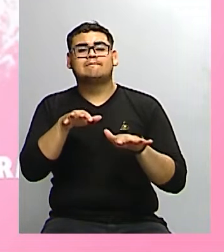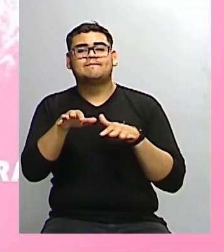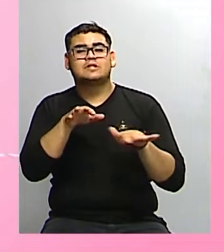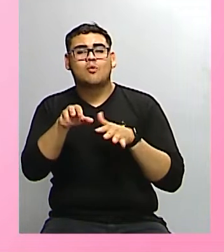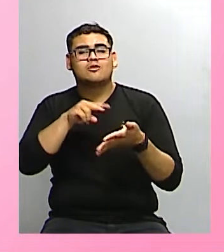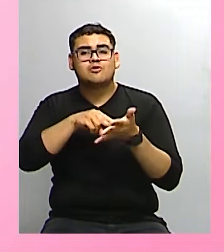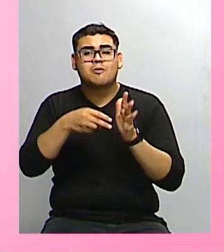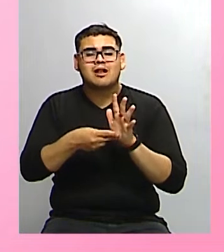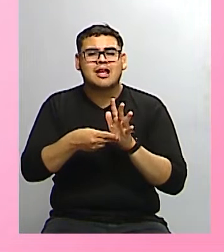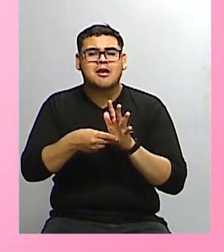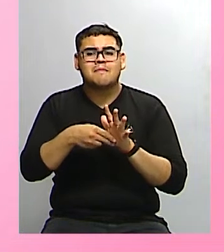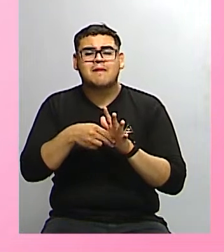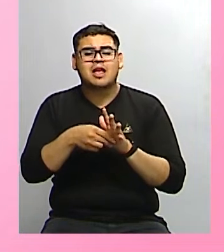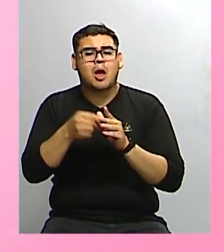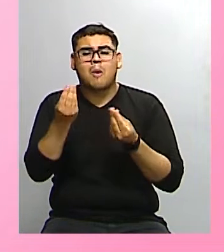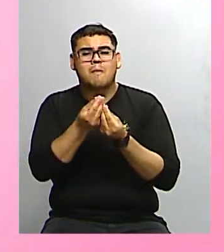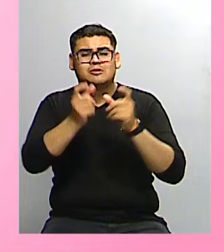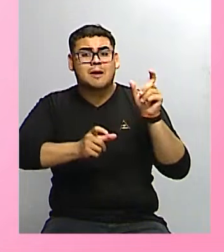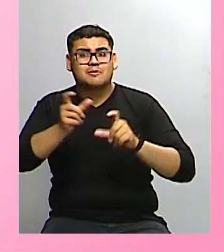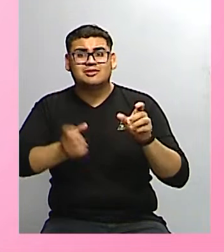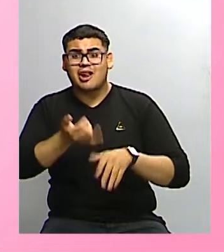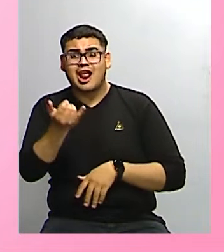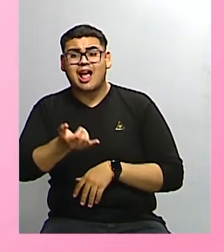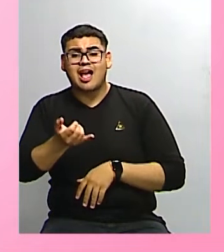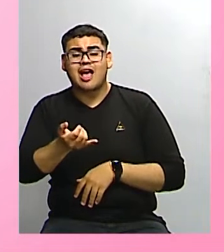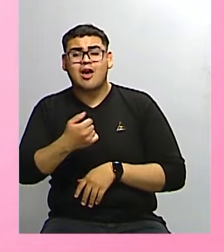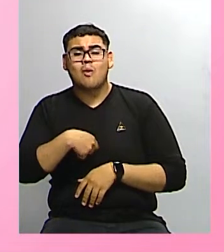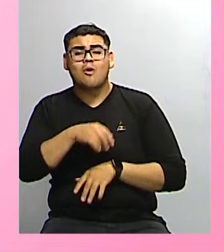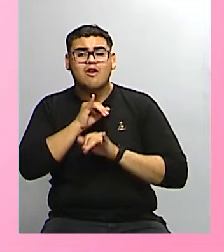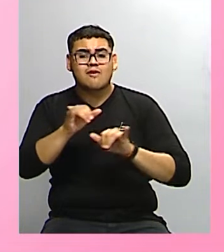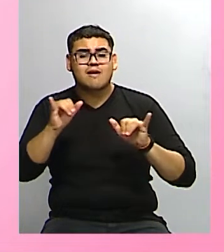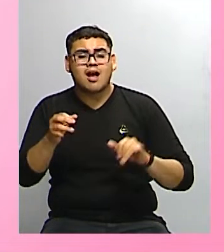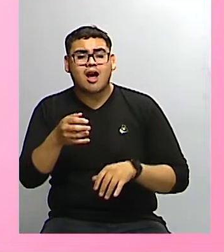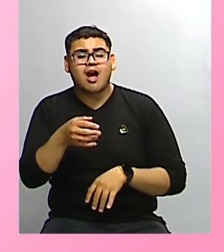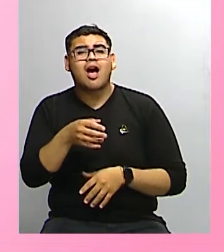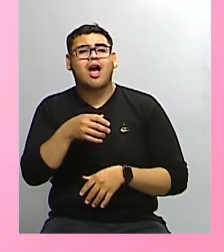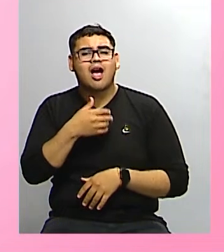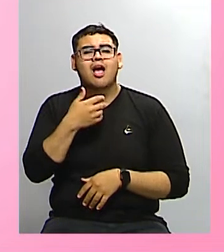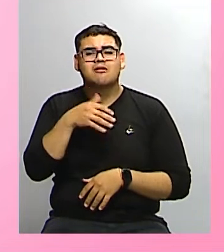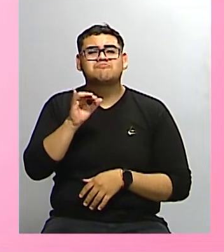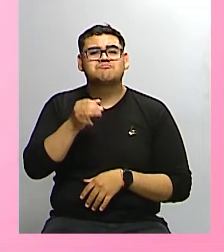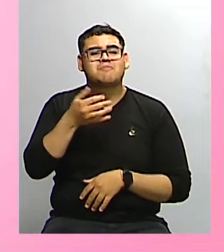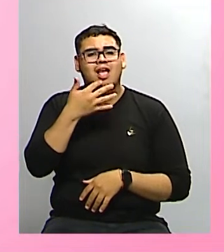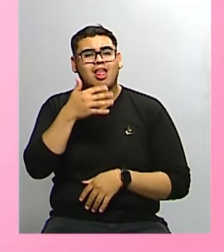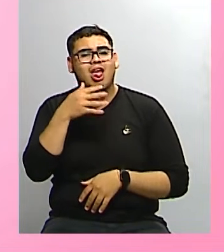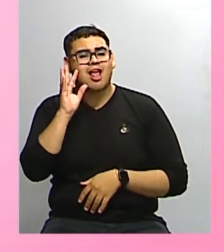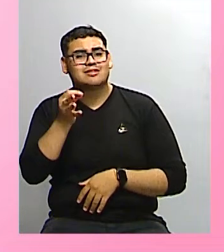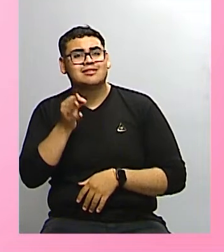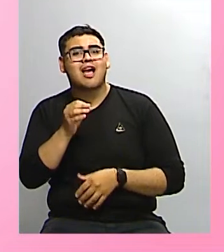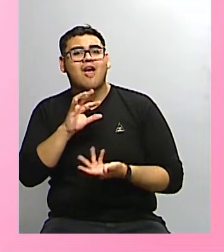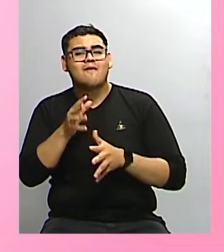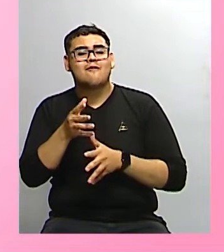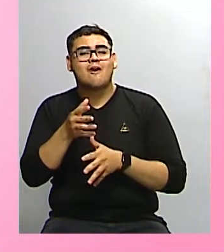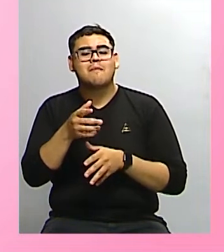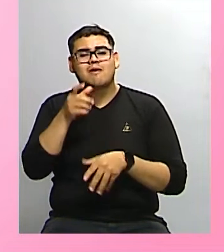tan frecuente, bueno, es cuando uno ahí le puede hacer frente a esto. Y las mujeres le han ido perdiendo el miedo a los